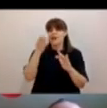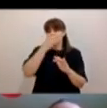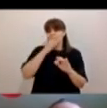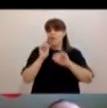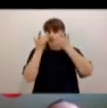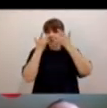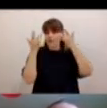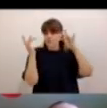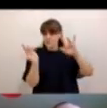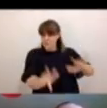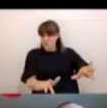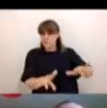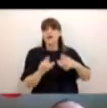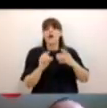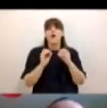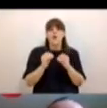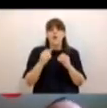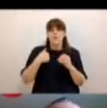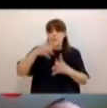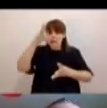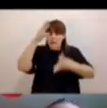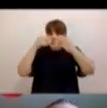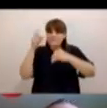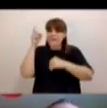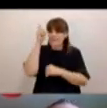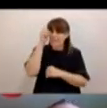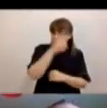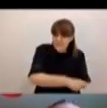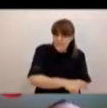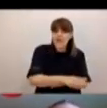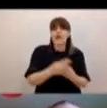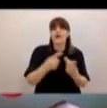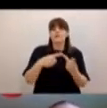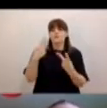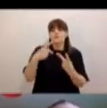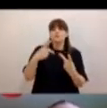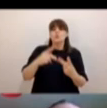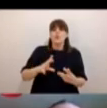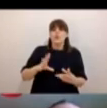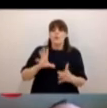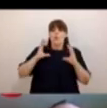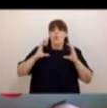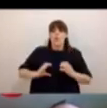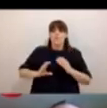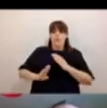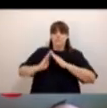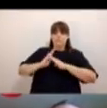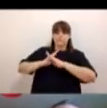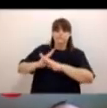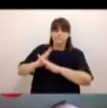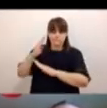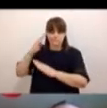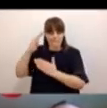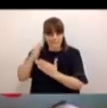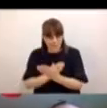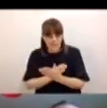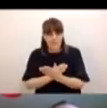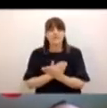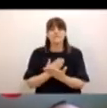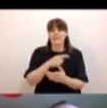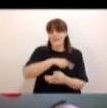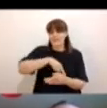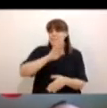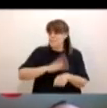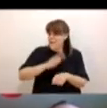capacidad de aprendizaje vemos afectaciones a su sistema inmunológico en la adolescencia y vida adulta veremos tendencia al abuso de sustancias mayor